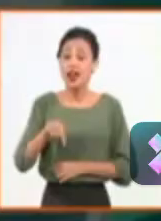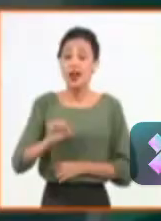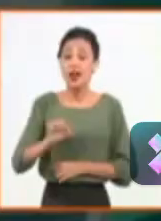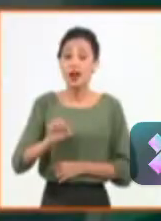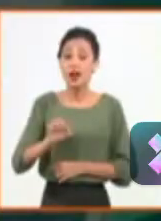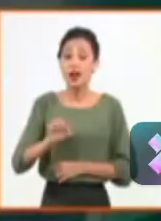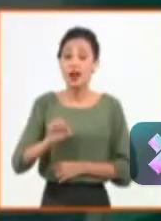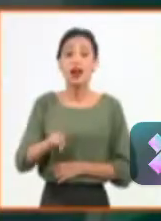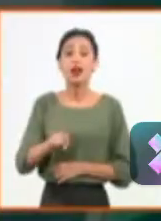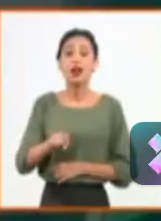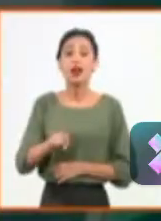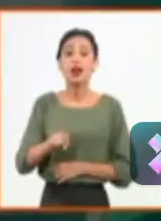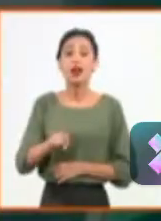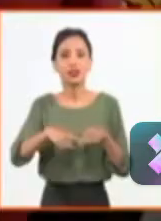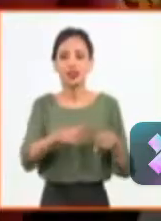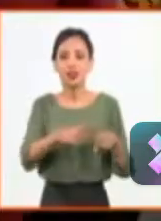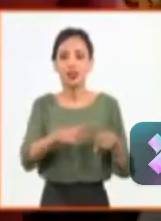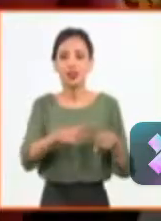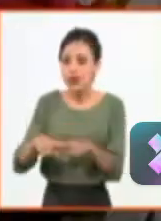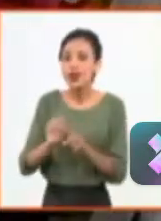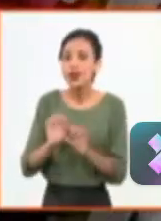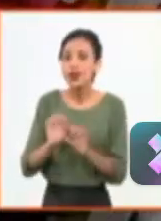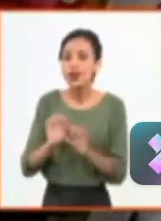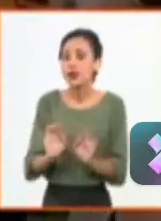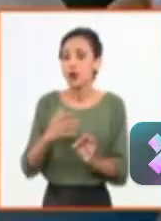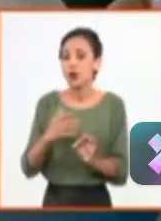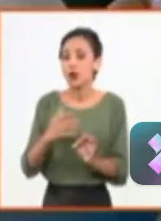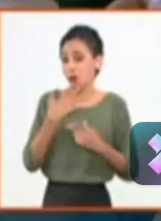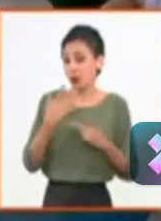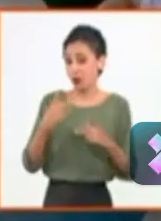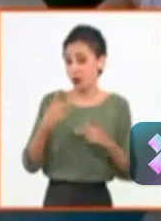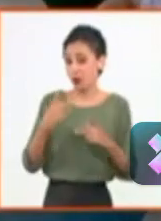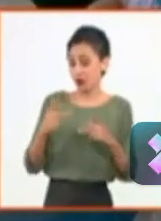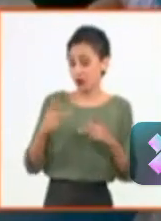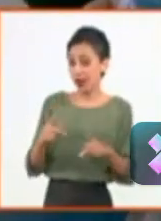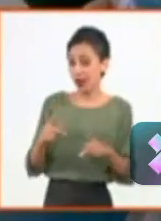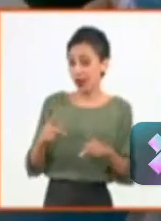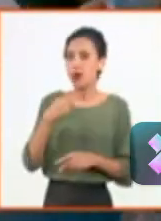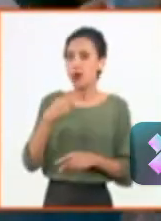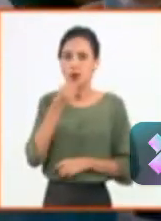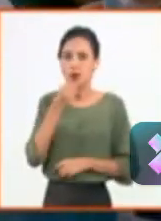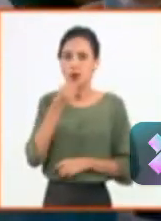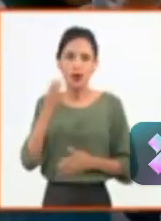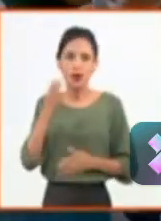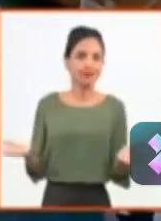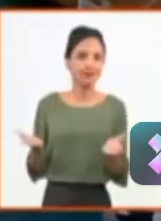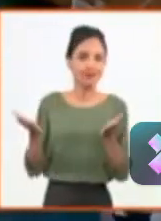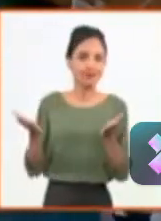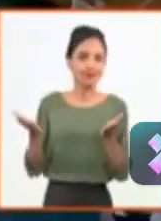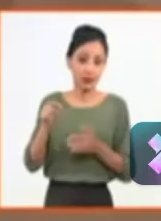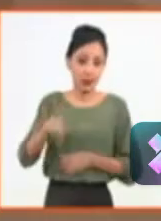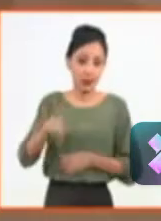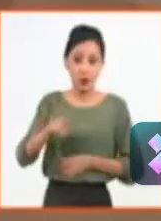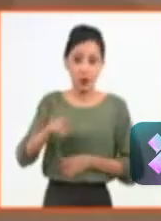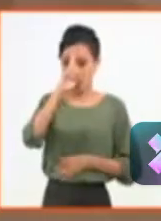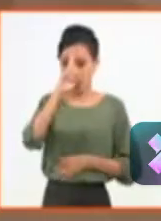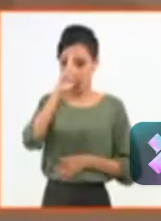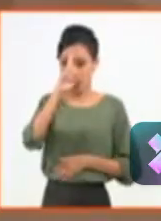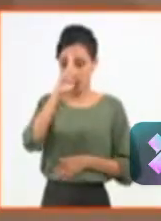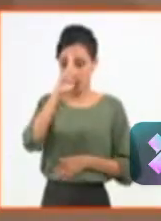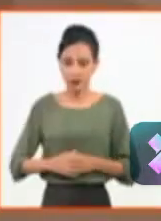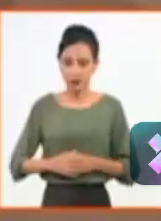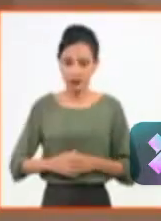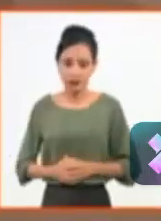que me ha dado muchas posibilidades desde el punto de vista profesional de crecer dentro del sector de la salud, sobre